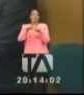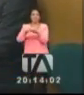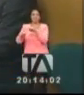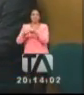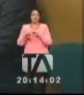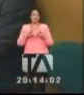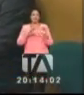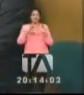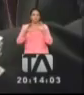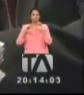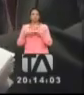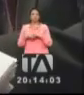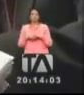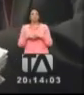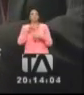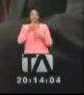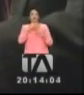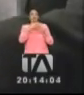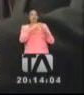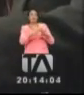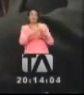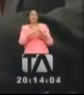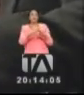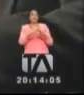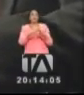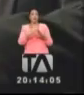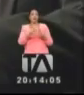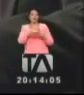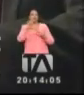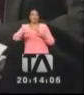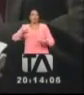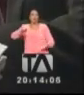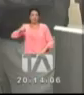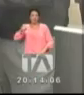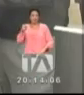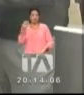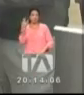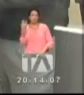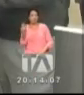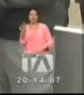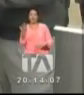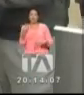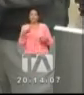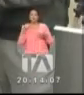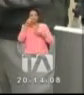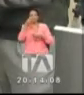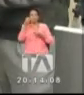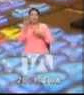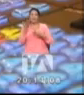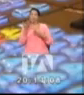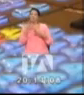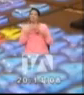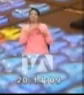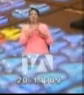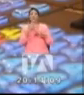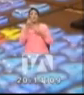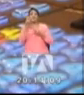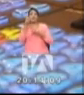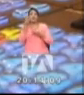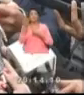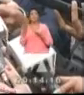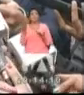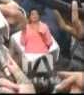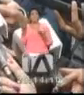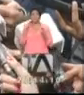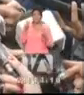los argumentos, la defensa de Teleamazonas manifiesta que la sanción prevista en el acto impugnado es un medio de imposición arbitraria de información a la prensa.